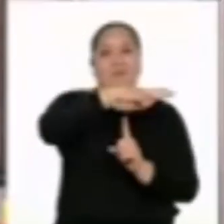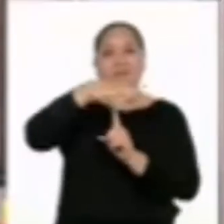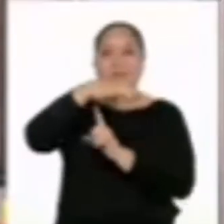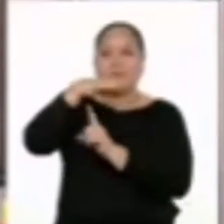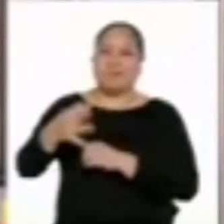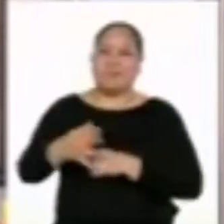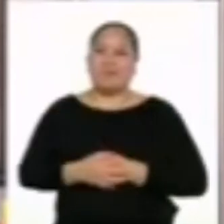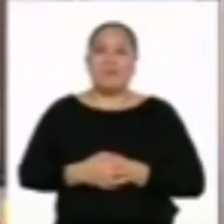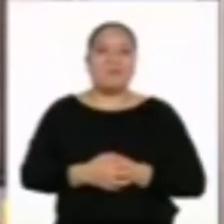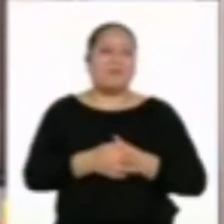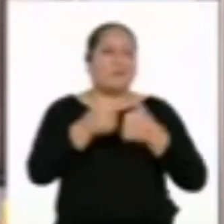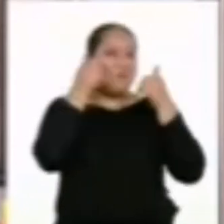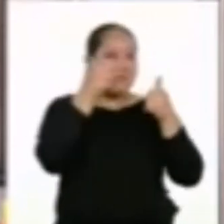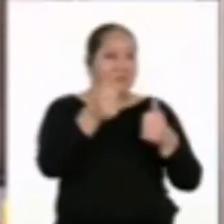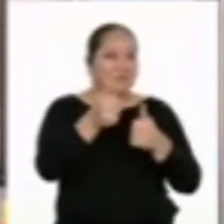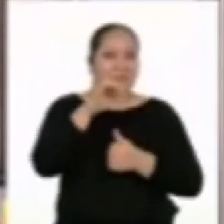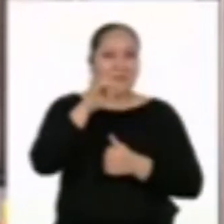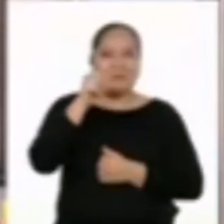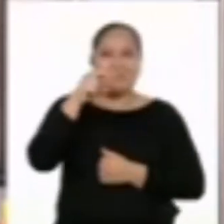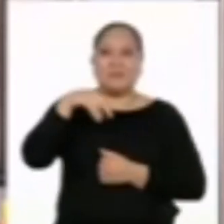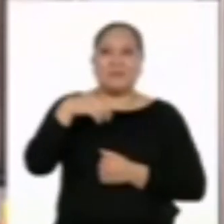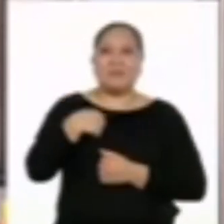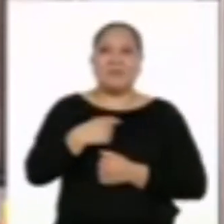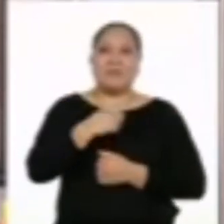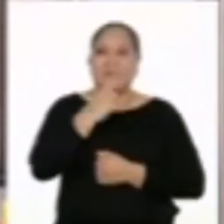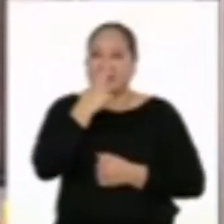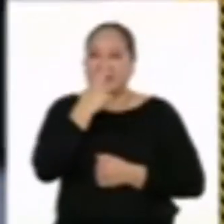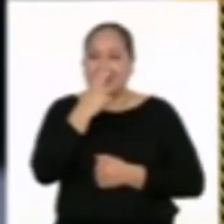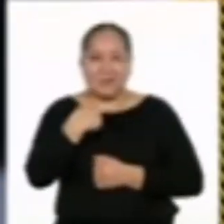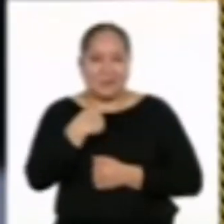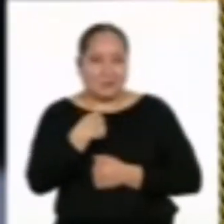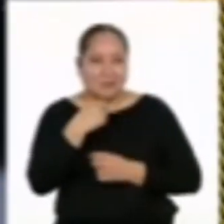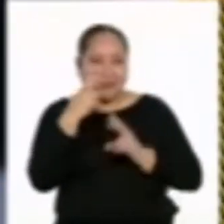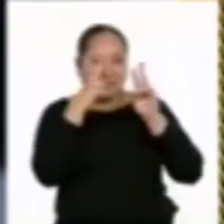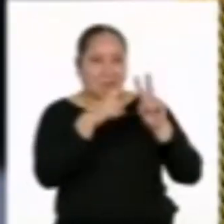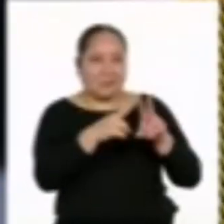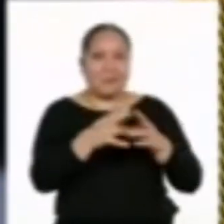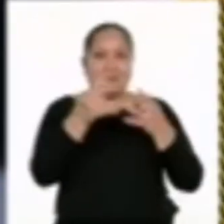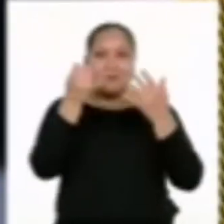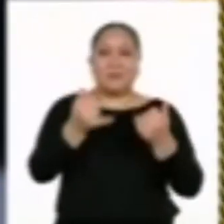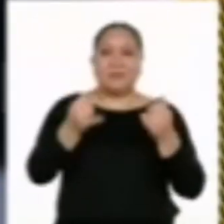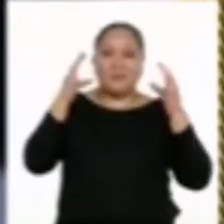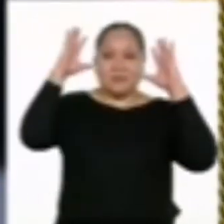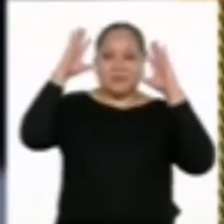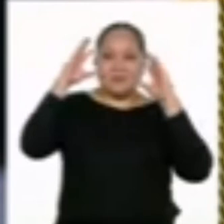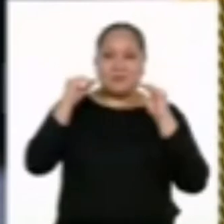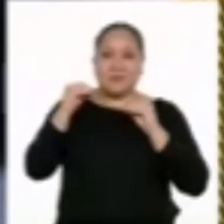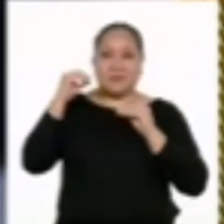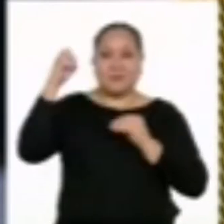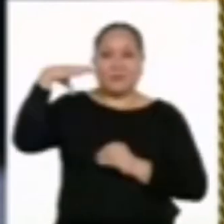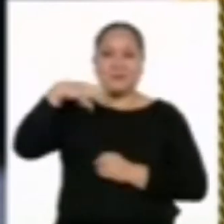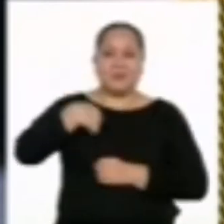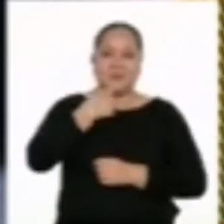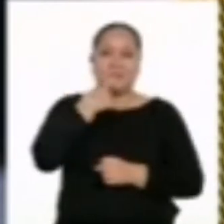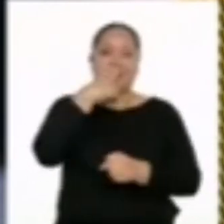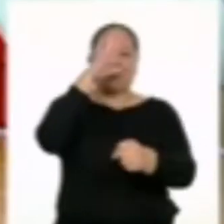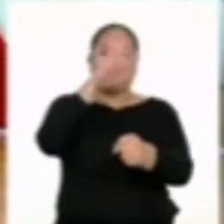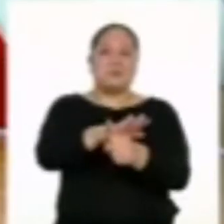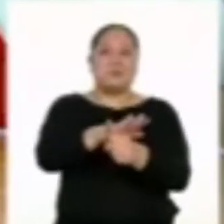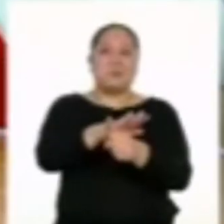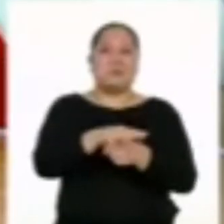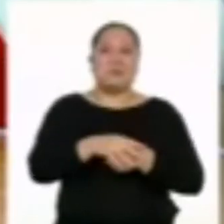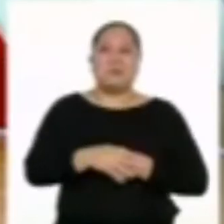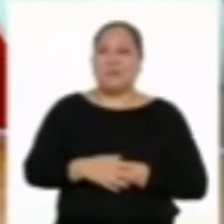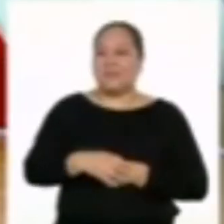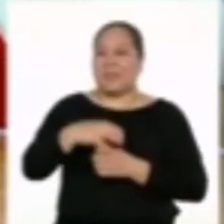ambiente. Buenísimo Yanira, Tocino y yo nos quedamos enchufados. Desde hoy apagaré mi lamparita. ¡Lo prometo,